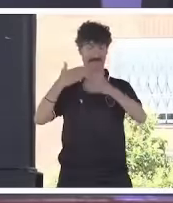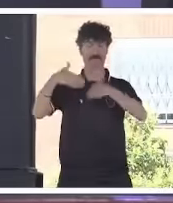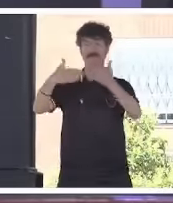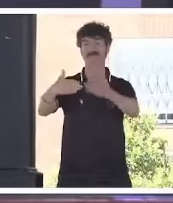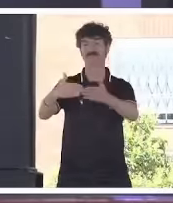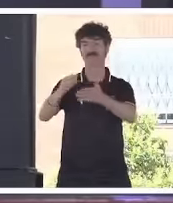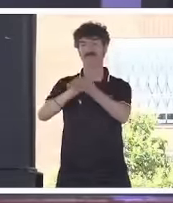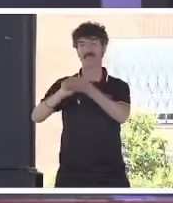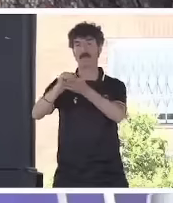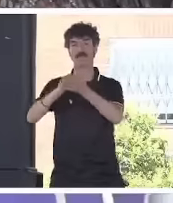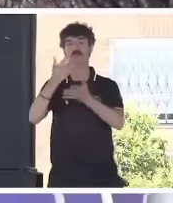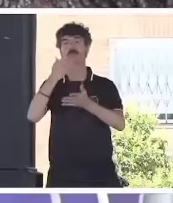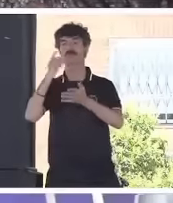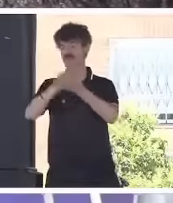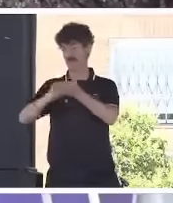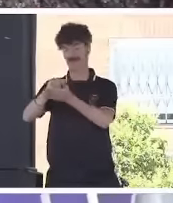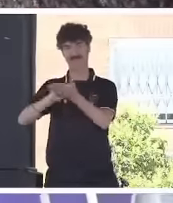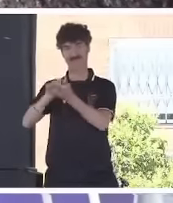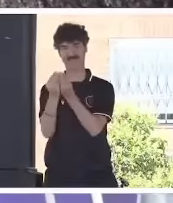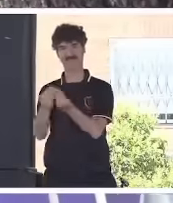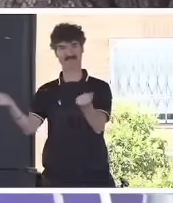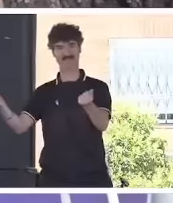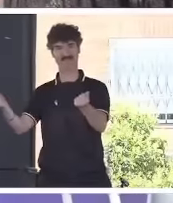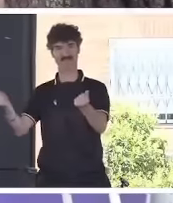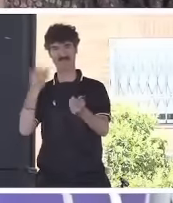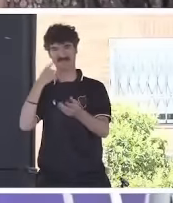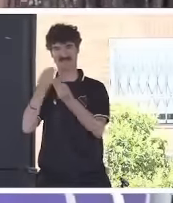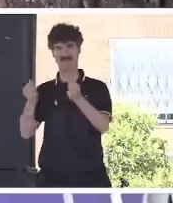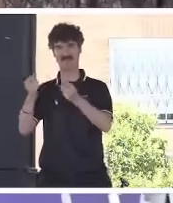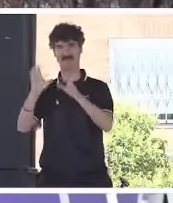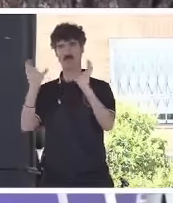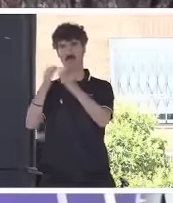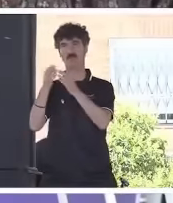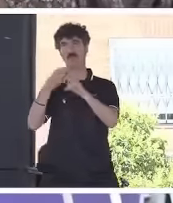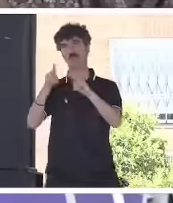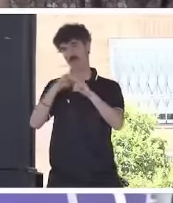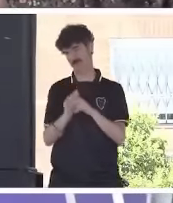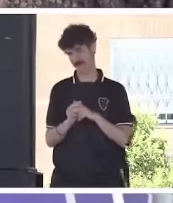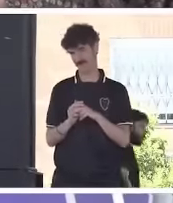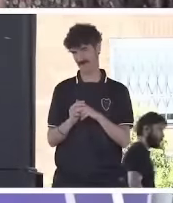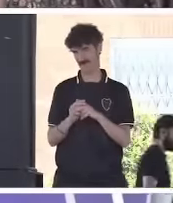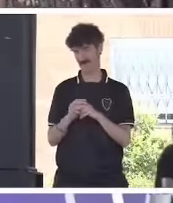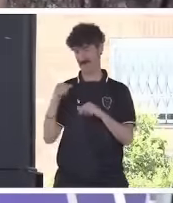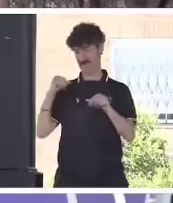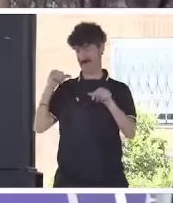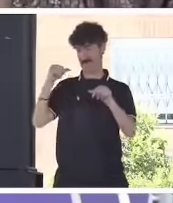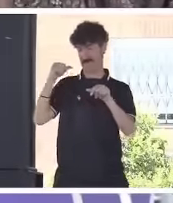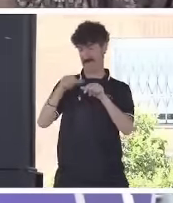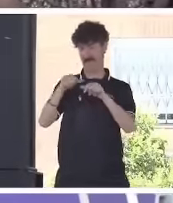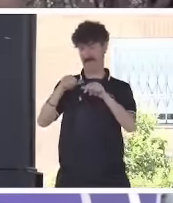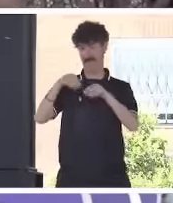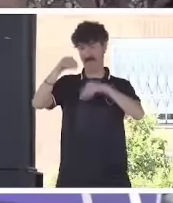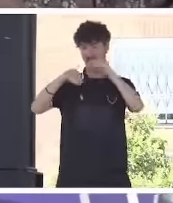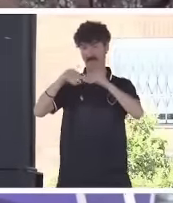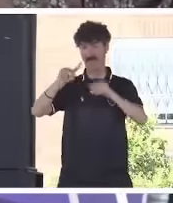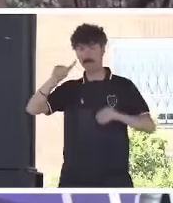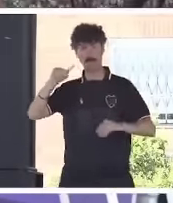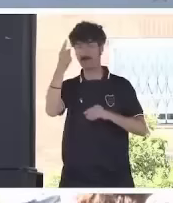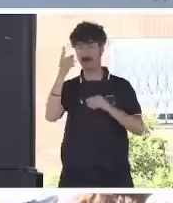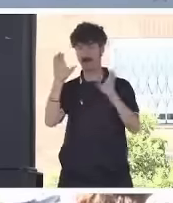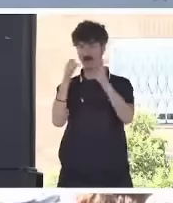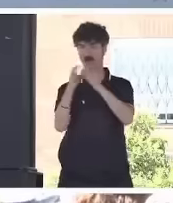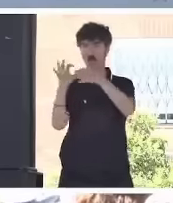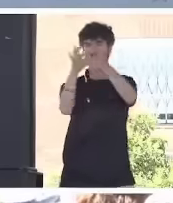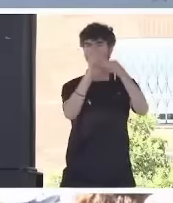se borró a la fuerza política que construyó el primer gobierno de coalición de la historia de la democracia reciente. Por eso